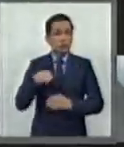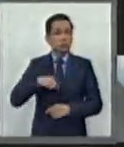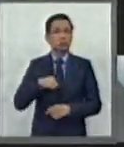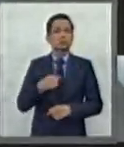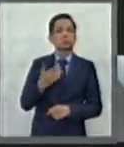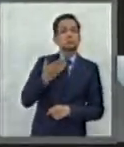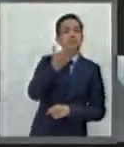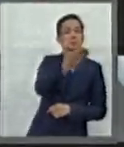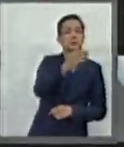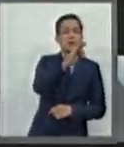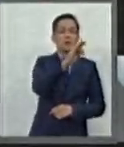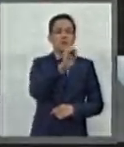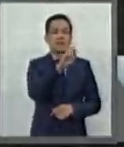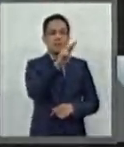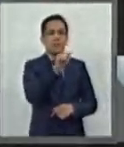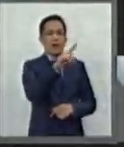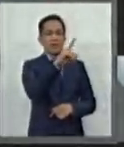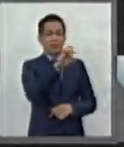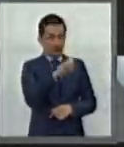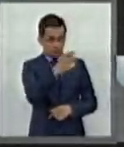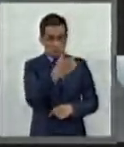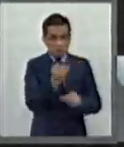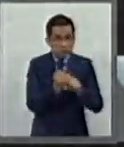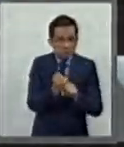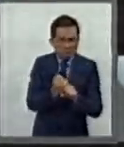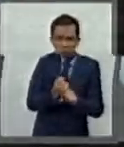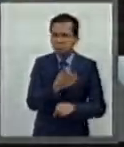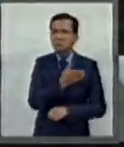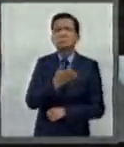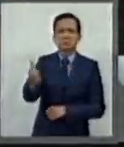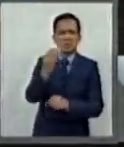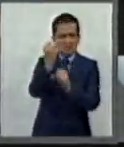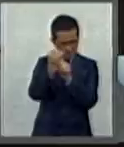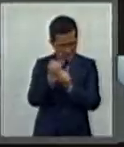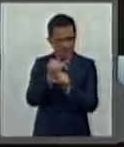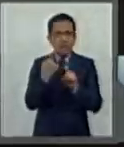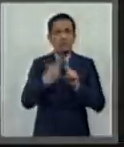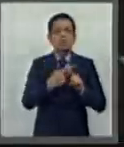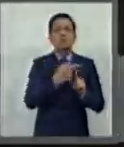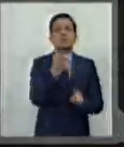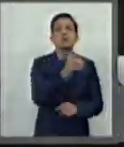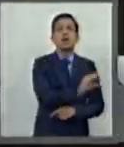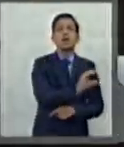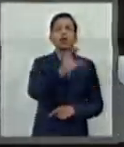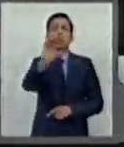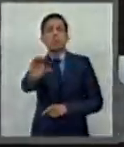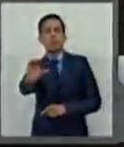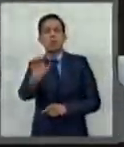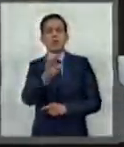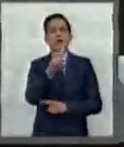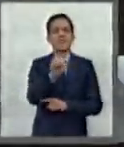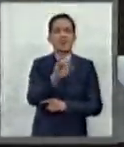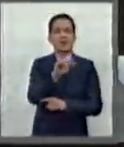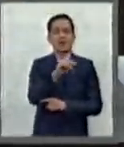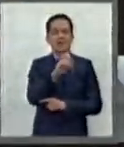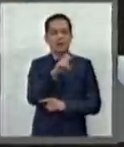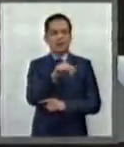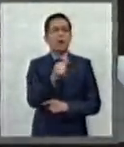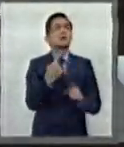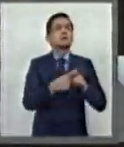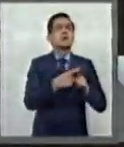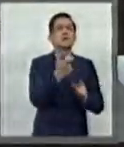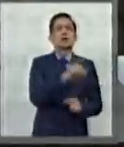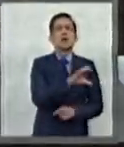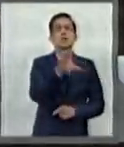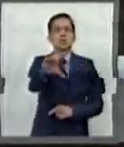a la FEPADE. Que se investigue quién le dio el dinero a Eva Cadena, porque